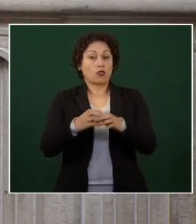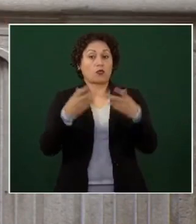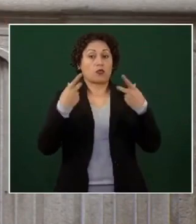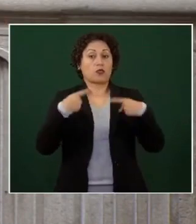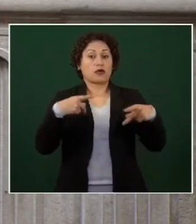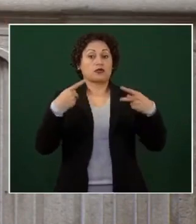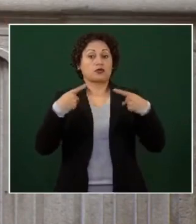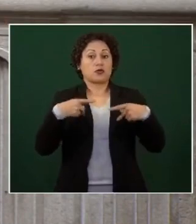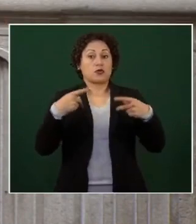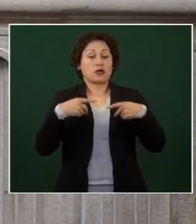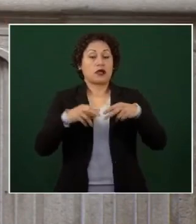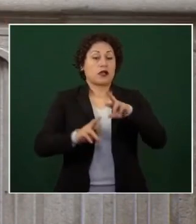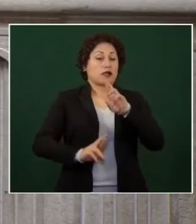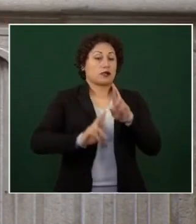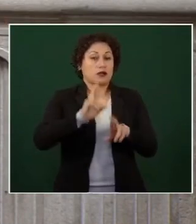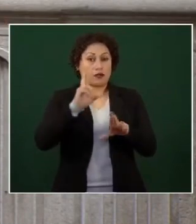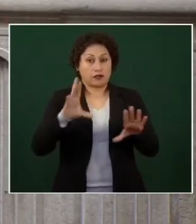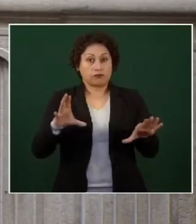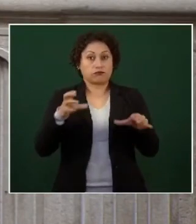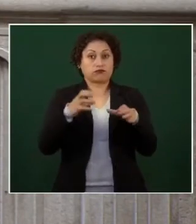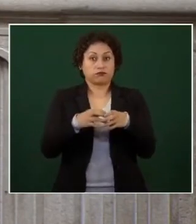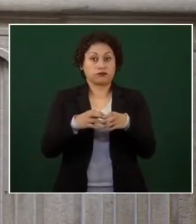habían tomado una embarcación.